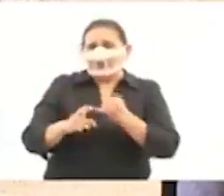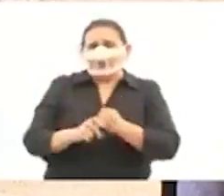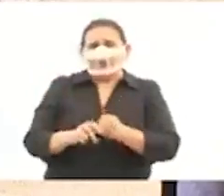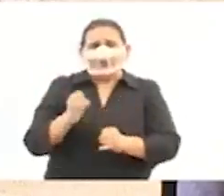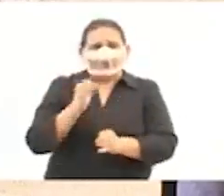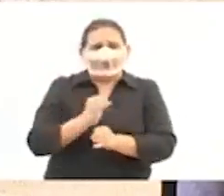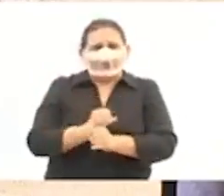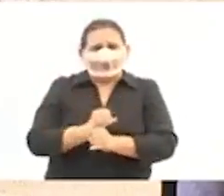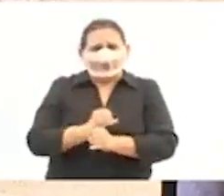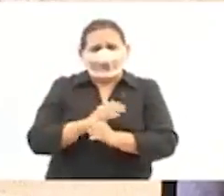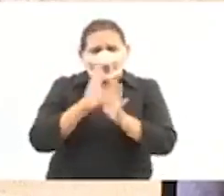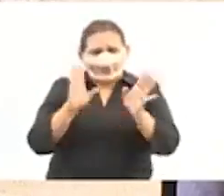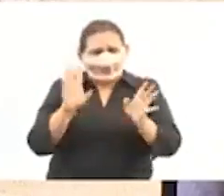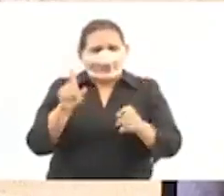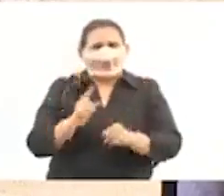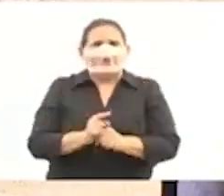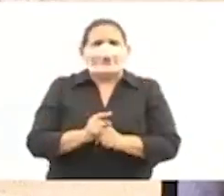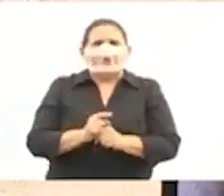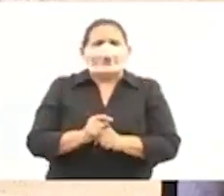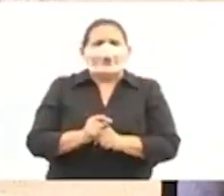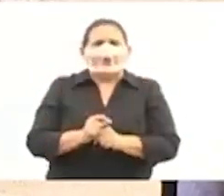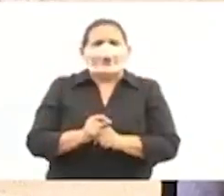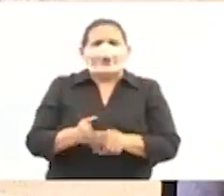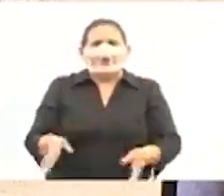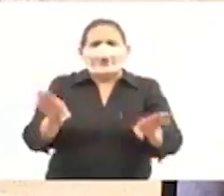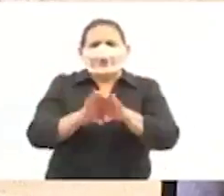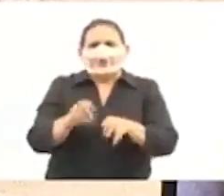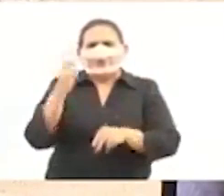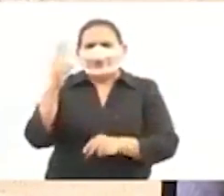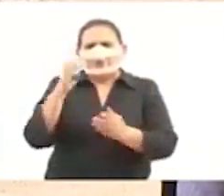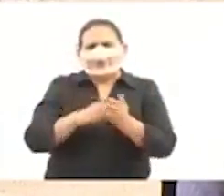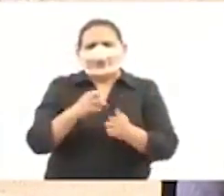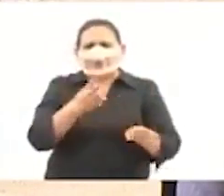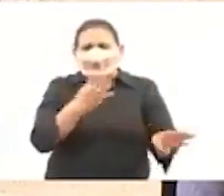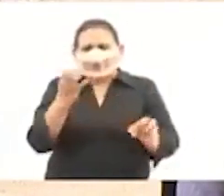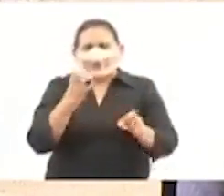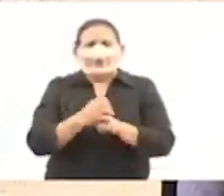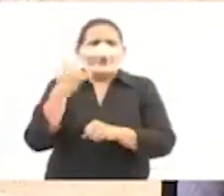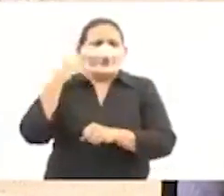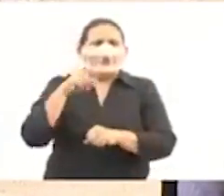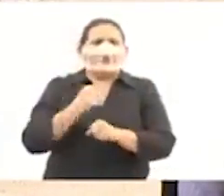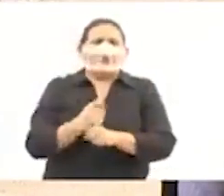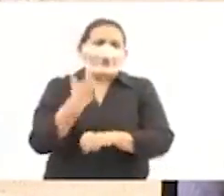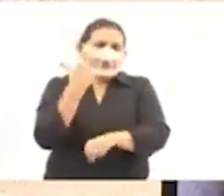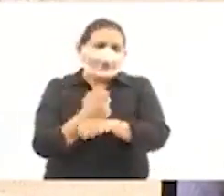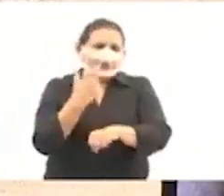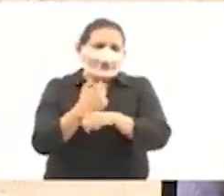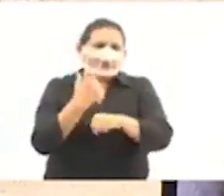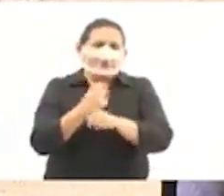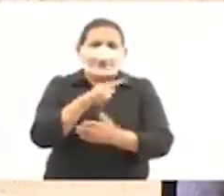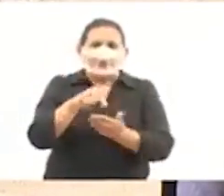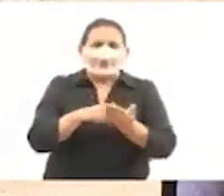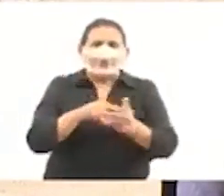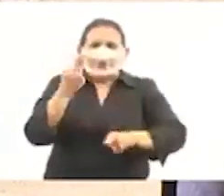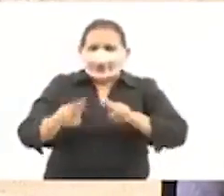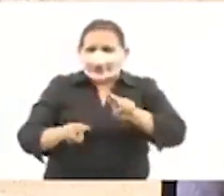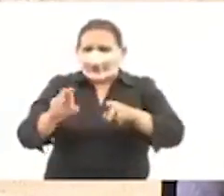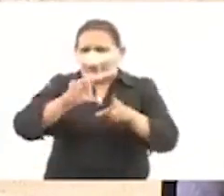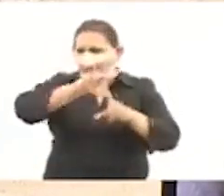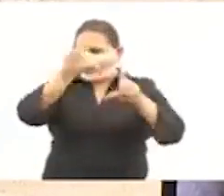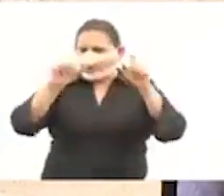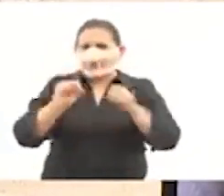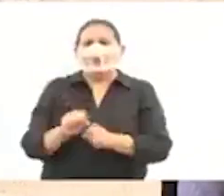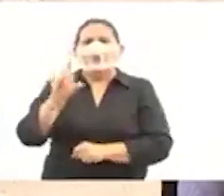la comisión reguladora de energía al cierre de 2019 yucatán ocupó el séptimo lugar a nivel nacional con 42